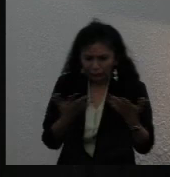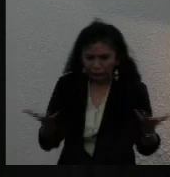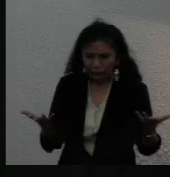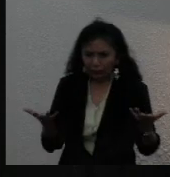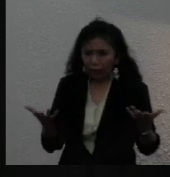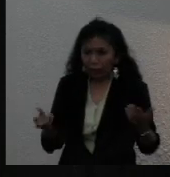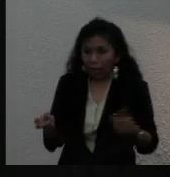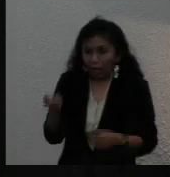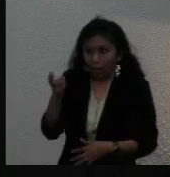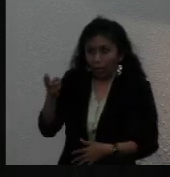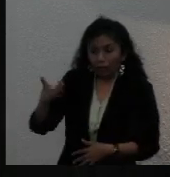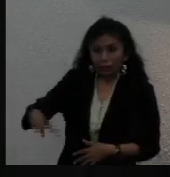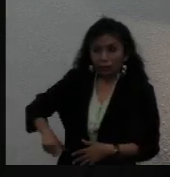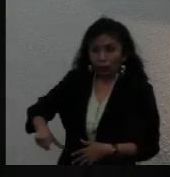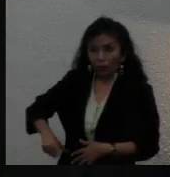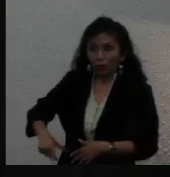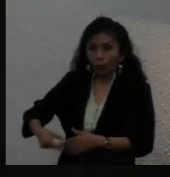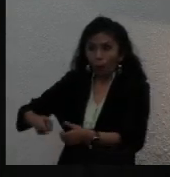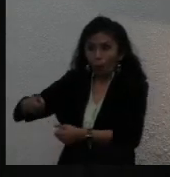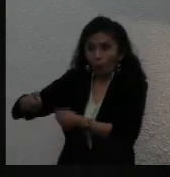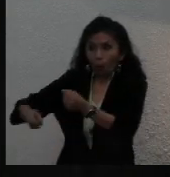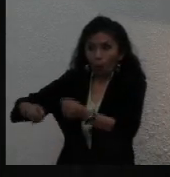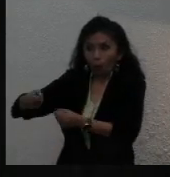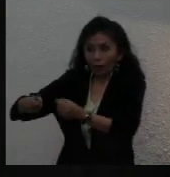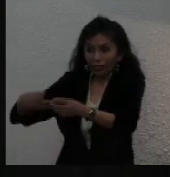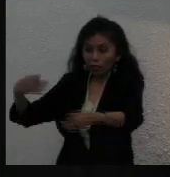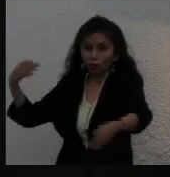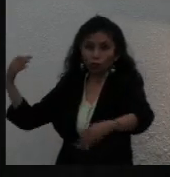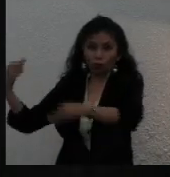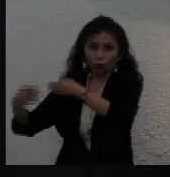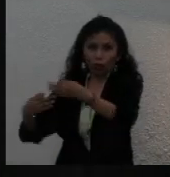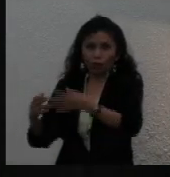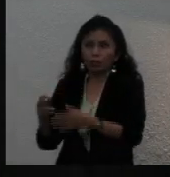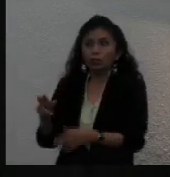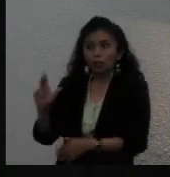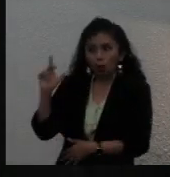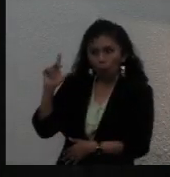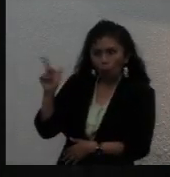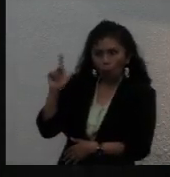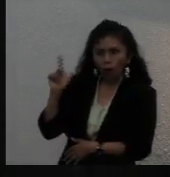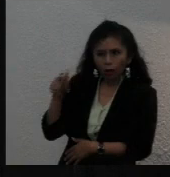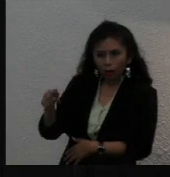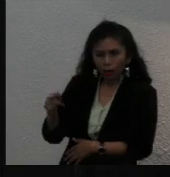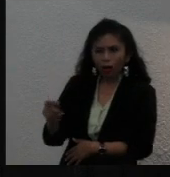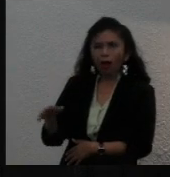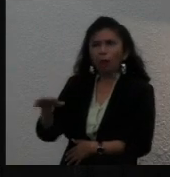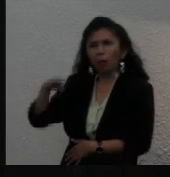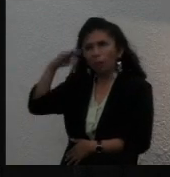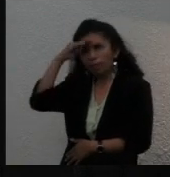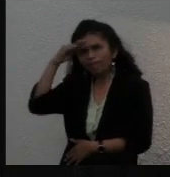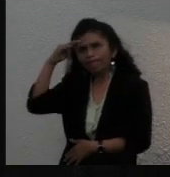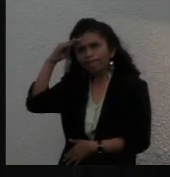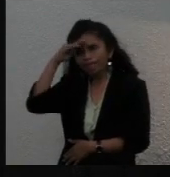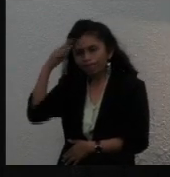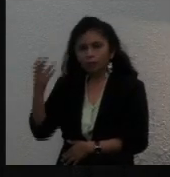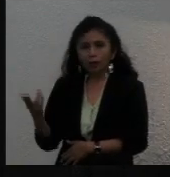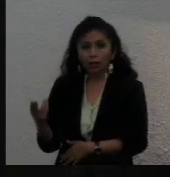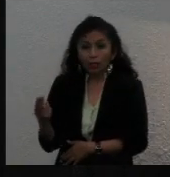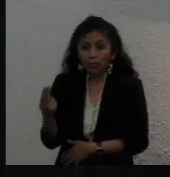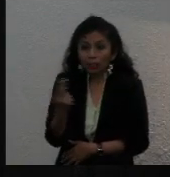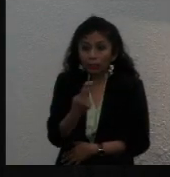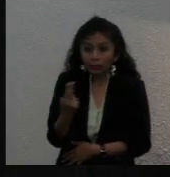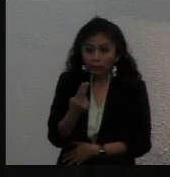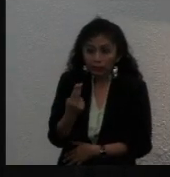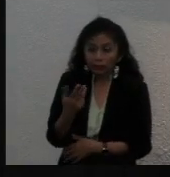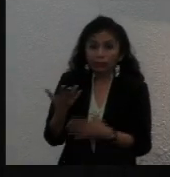poder absoluto y espero tengan conciencia por su propio bien sobre la necesidad de tener